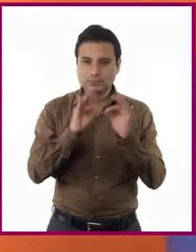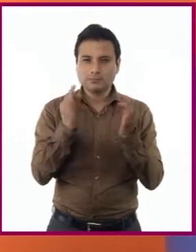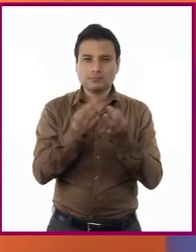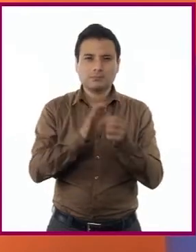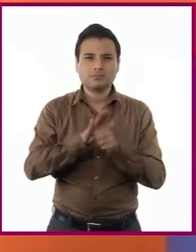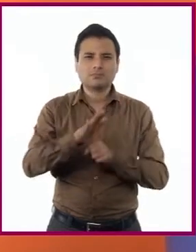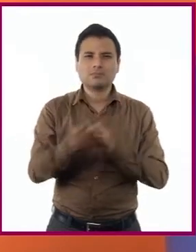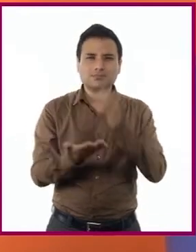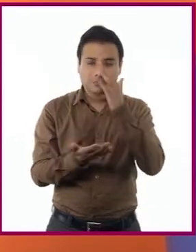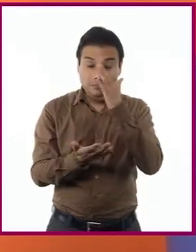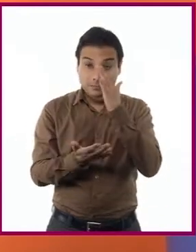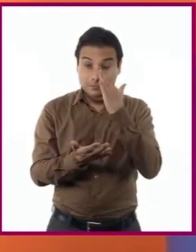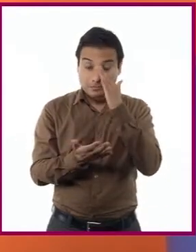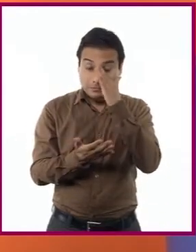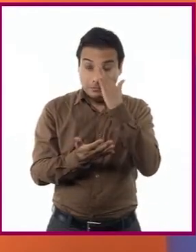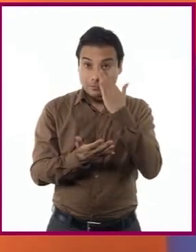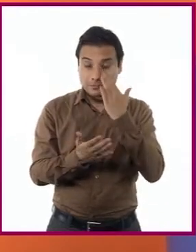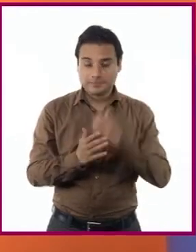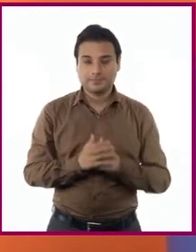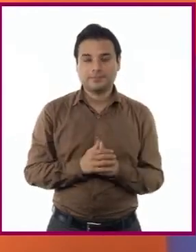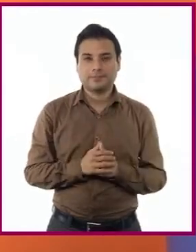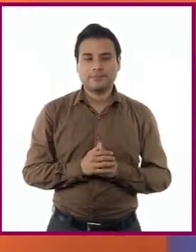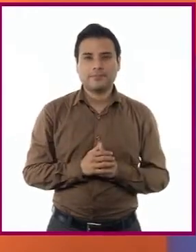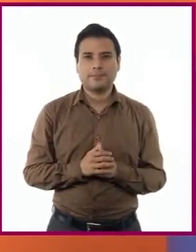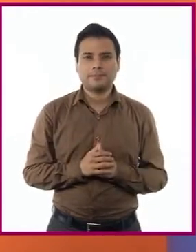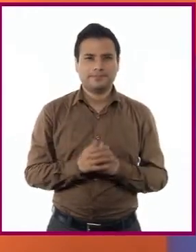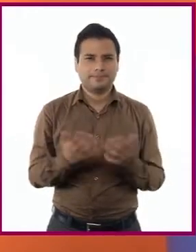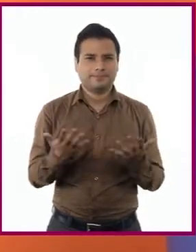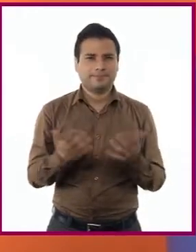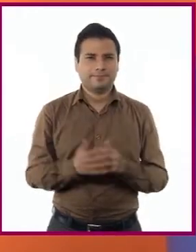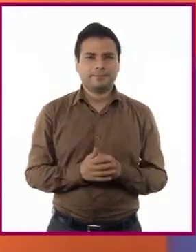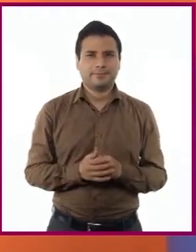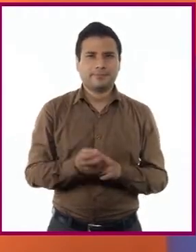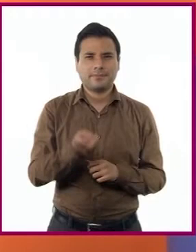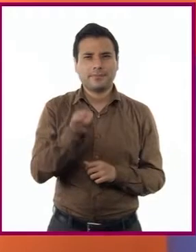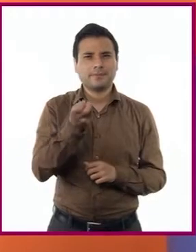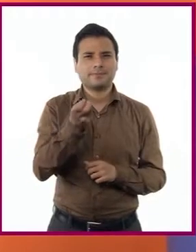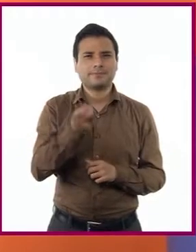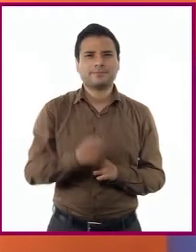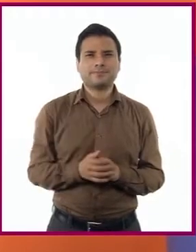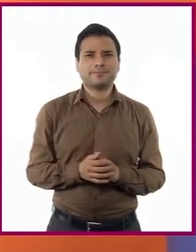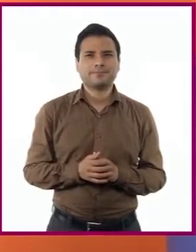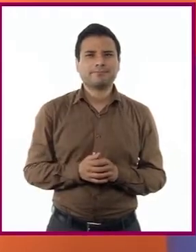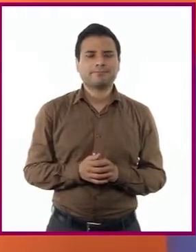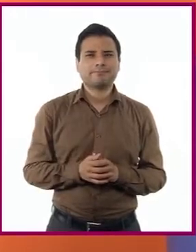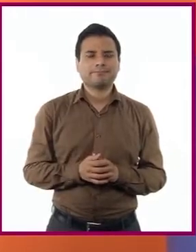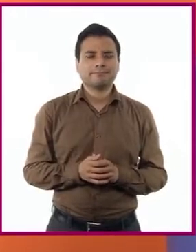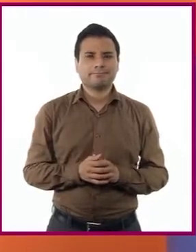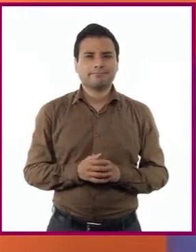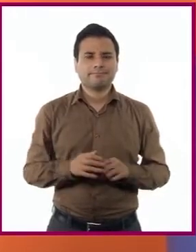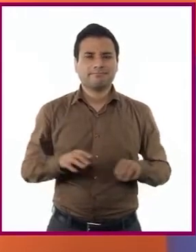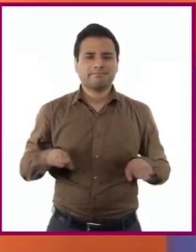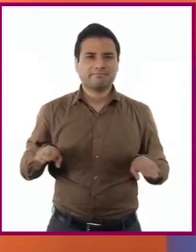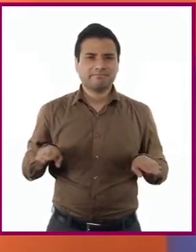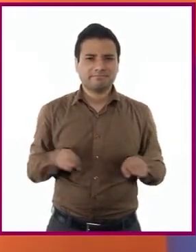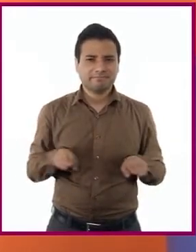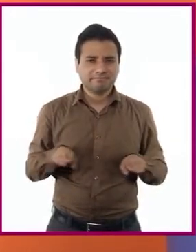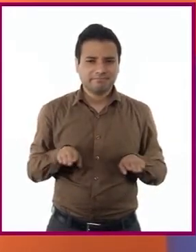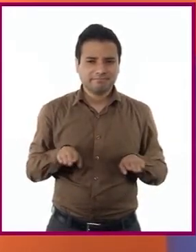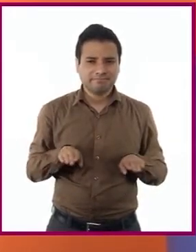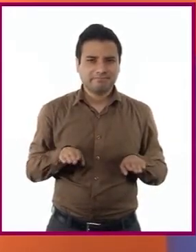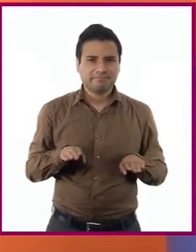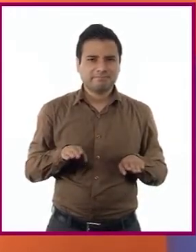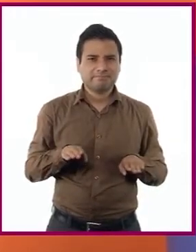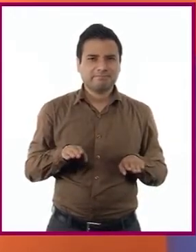de cartulina a qué concepto físico y matemático hace referencia el espacio que